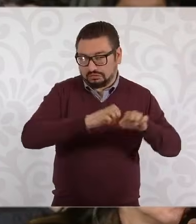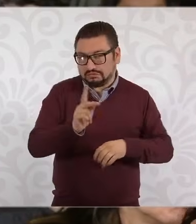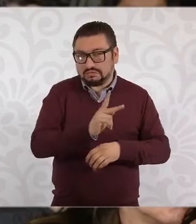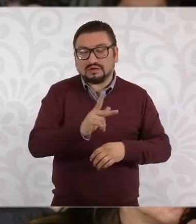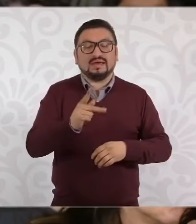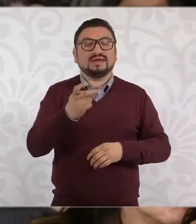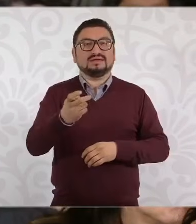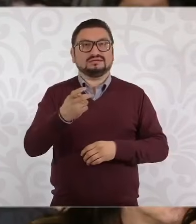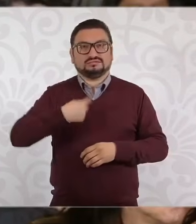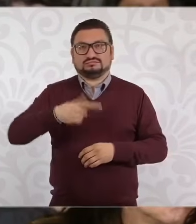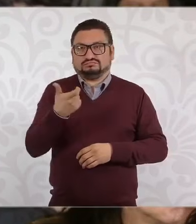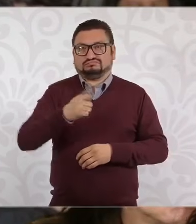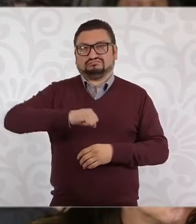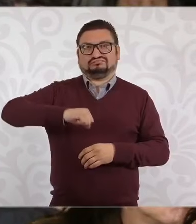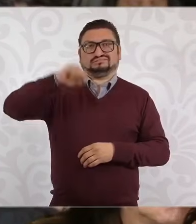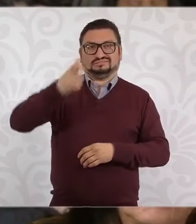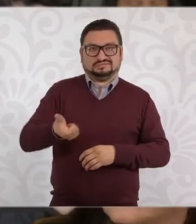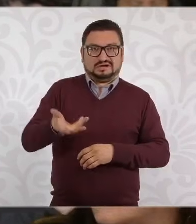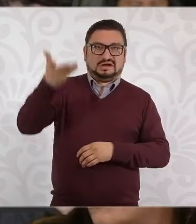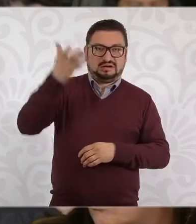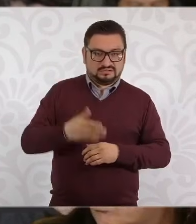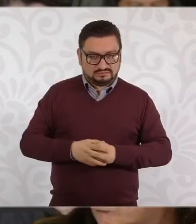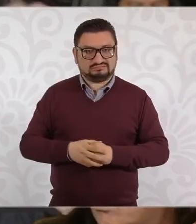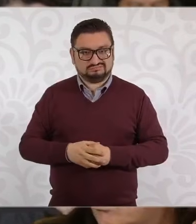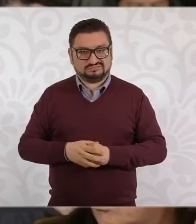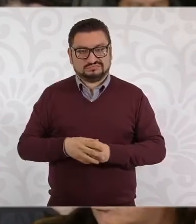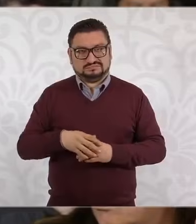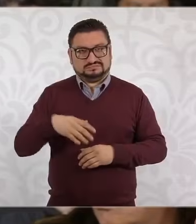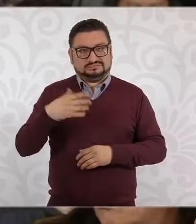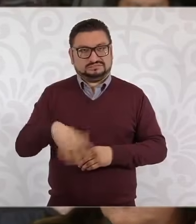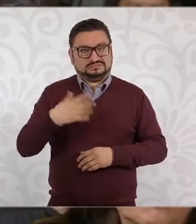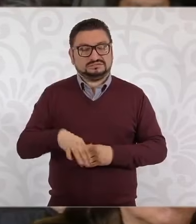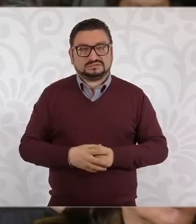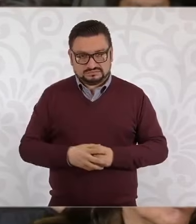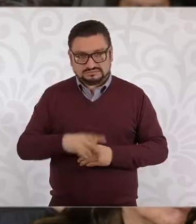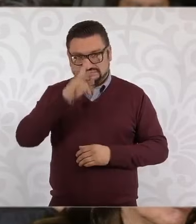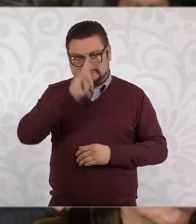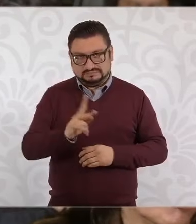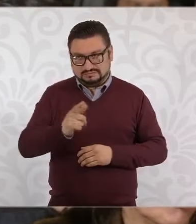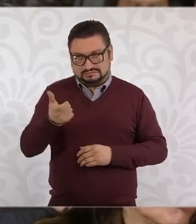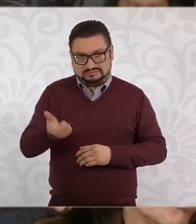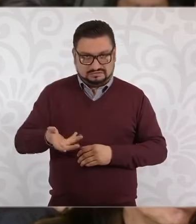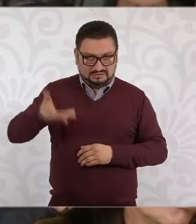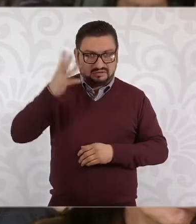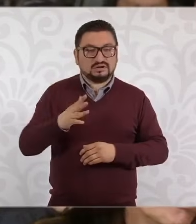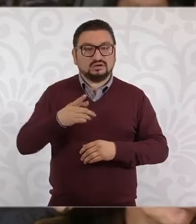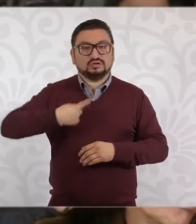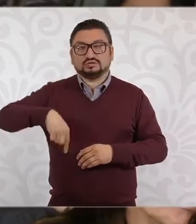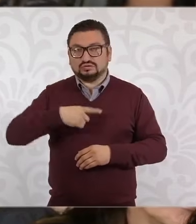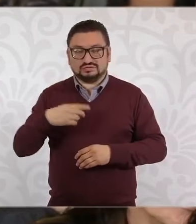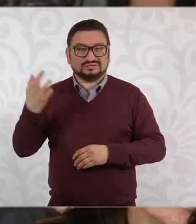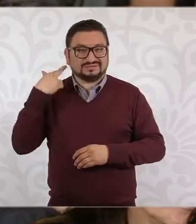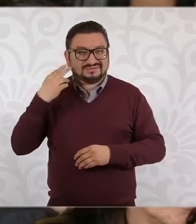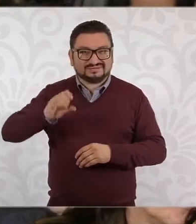y pues esto eleva los costos tremendamente. De hecho, es prácticamente el mayor costo que tenemos todas las